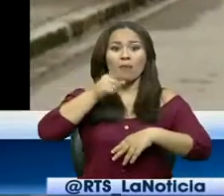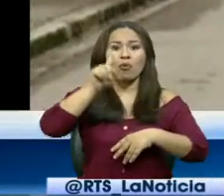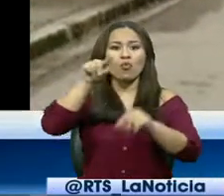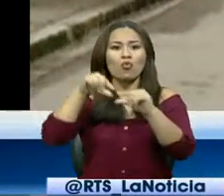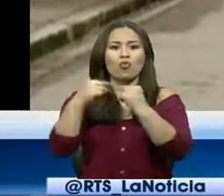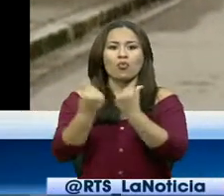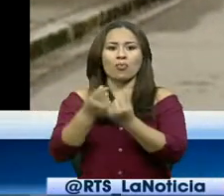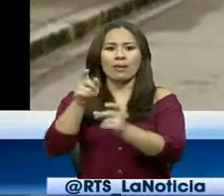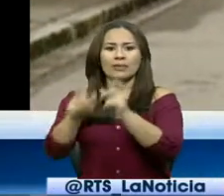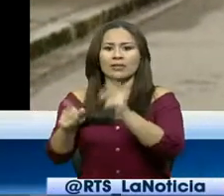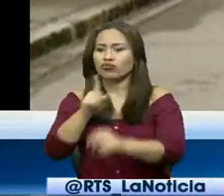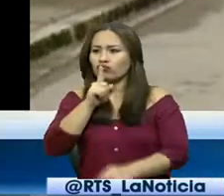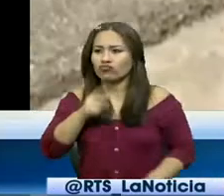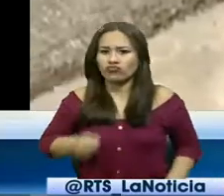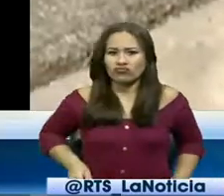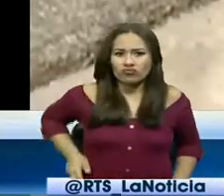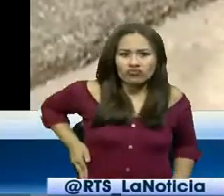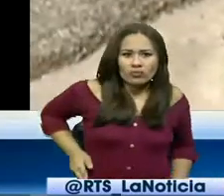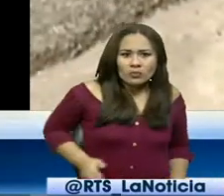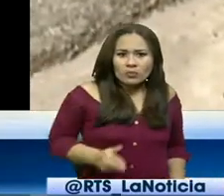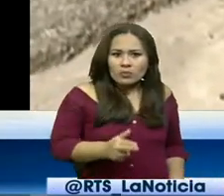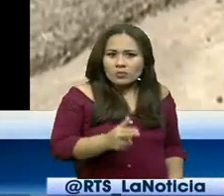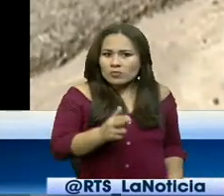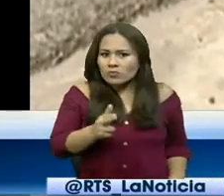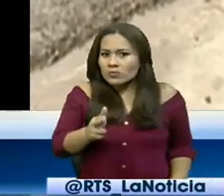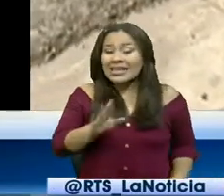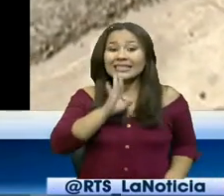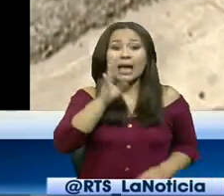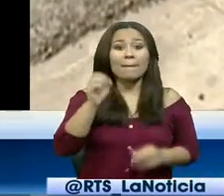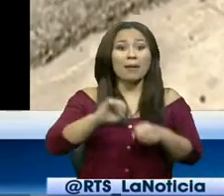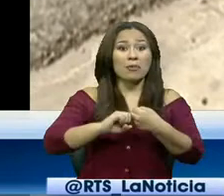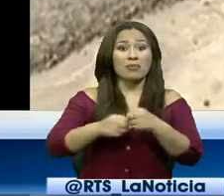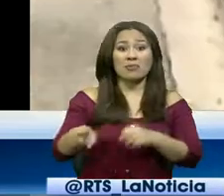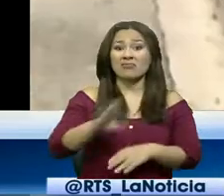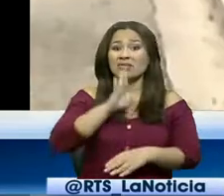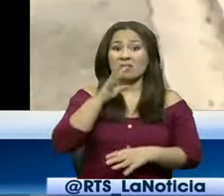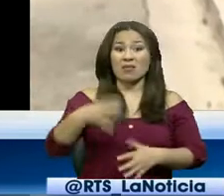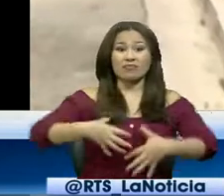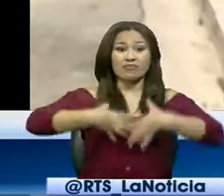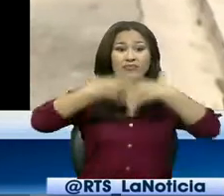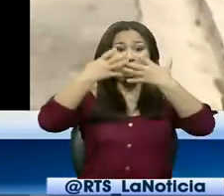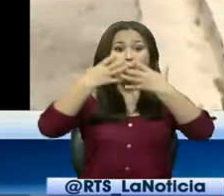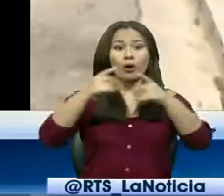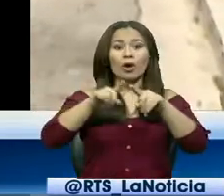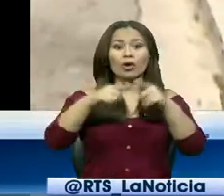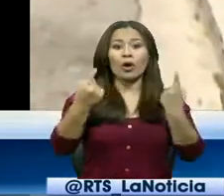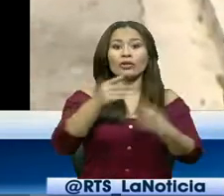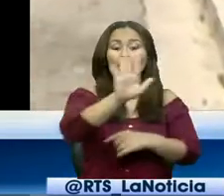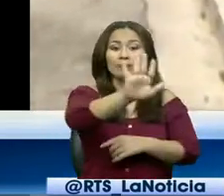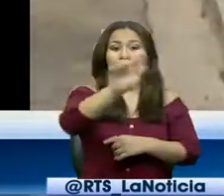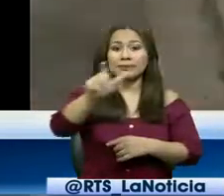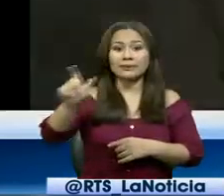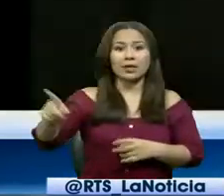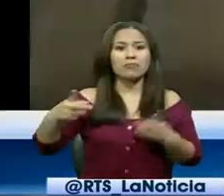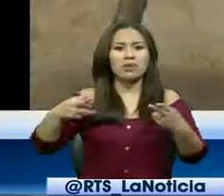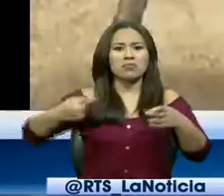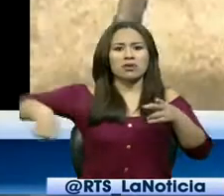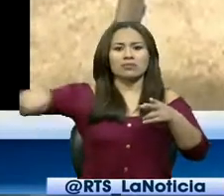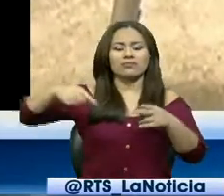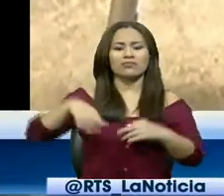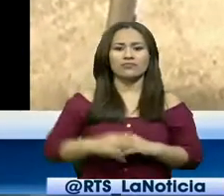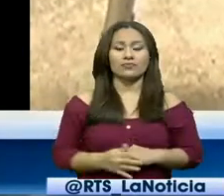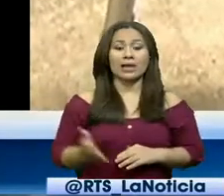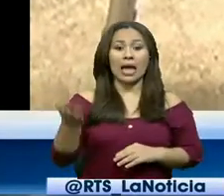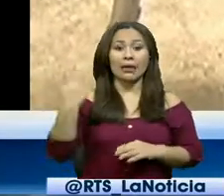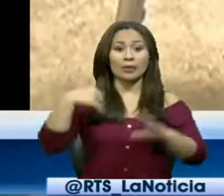el terror en la zona y que no sería la primera acción violenta en contra de sus habitantes. Hace como